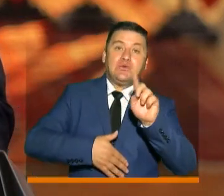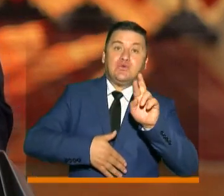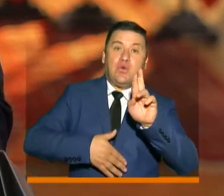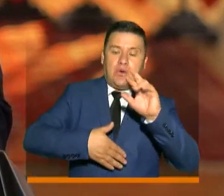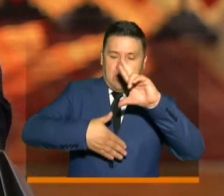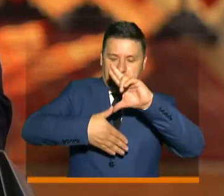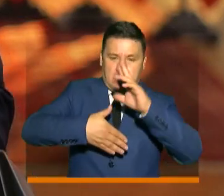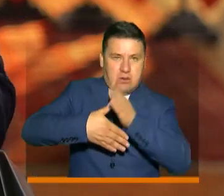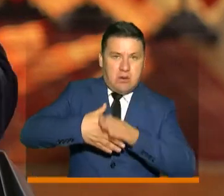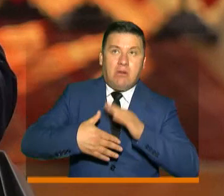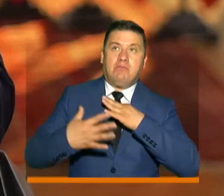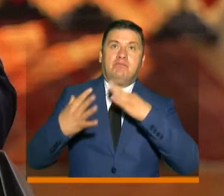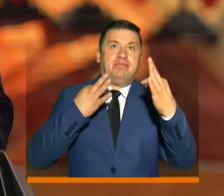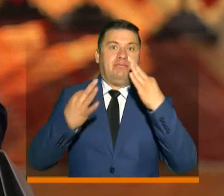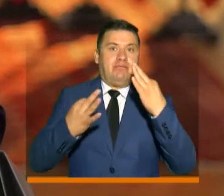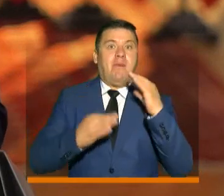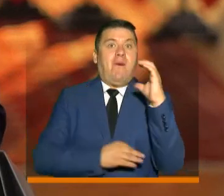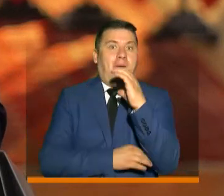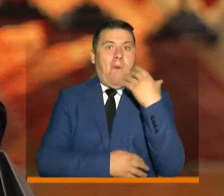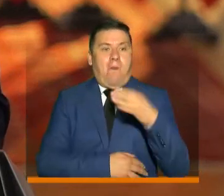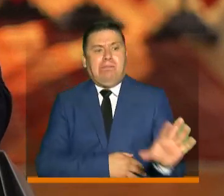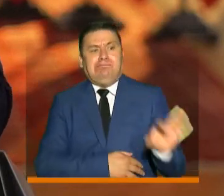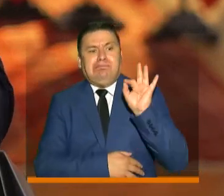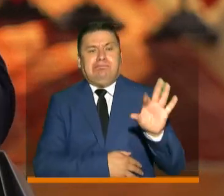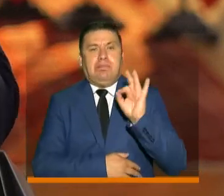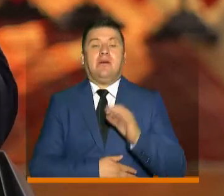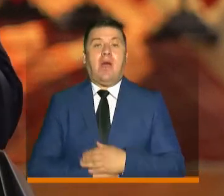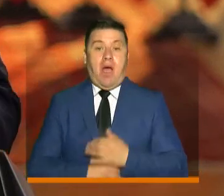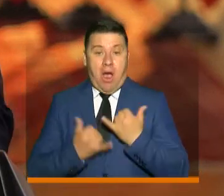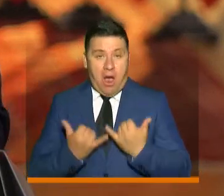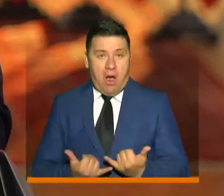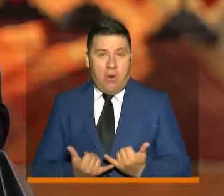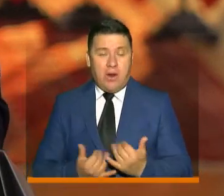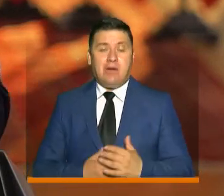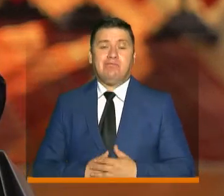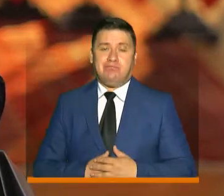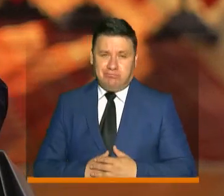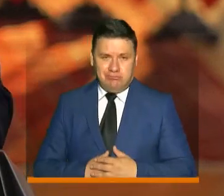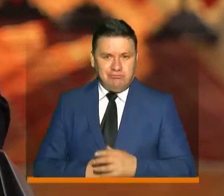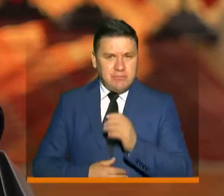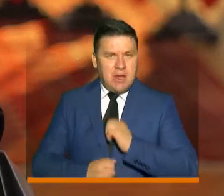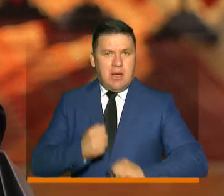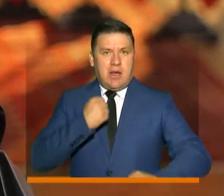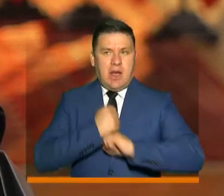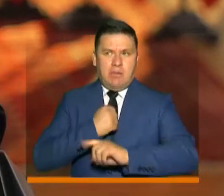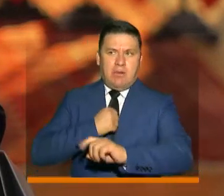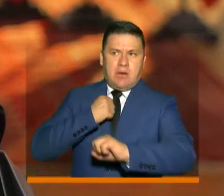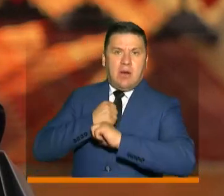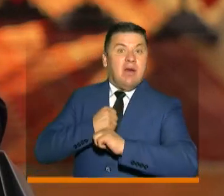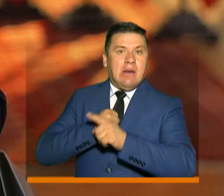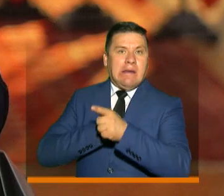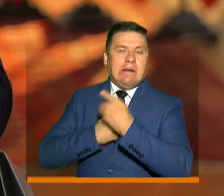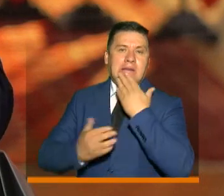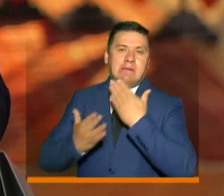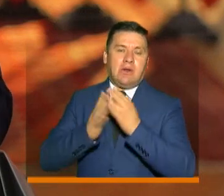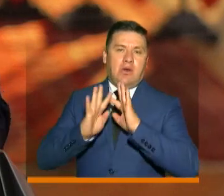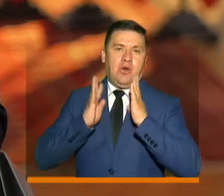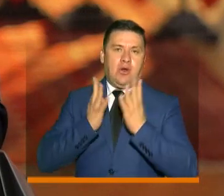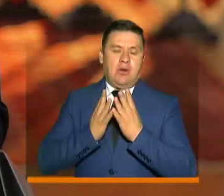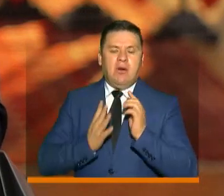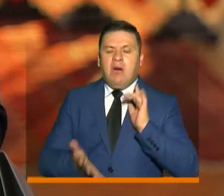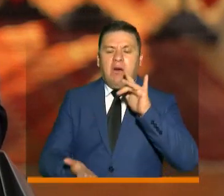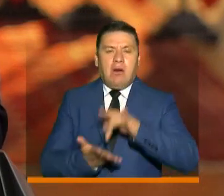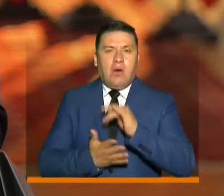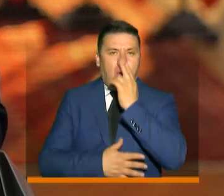regional adicionalmente llegamos todos con el apoyo del congreso a cumplir